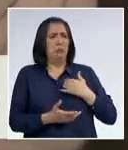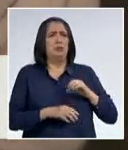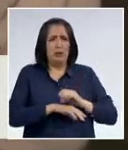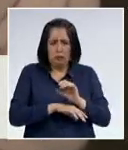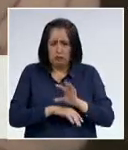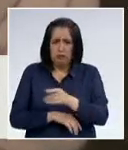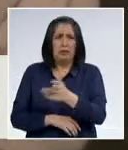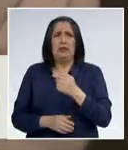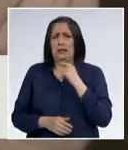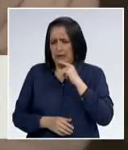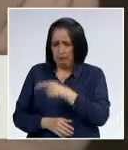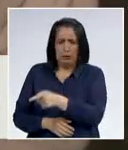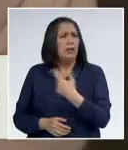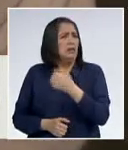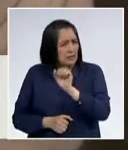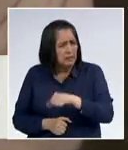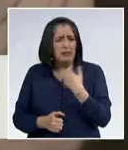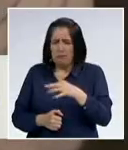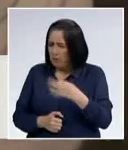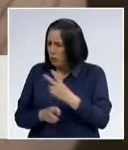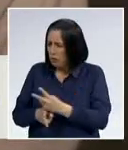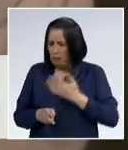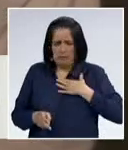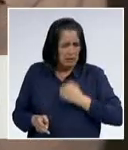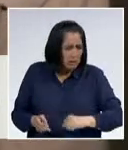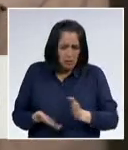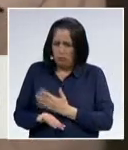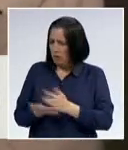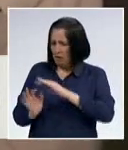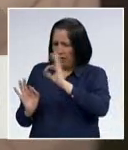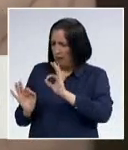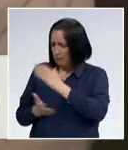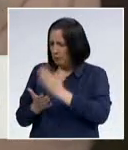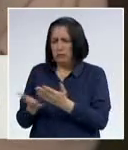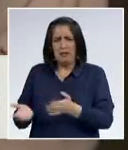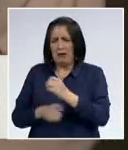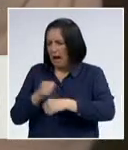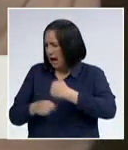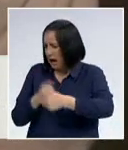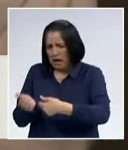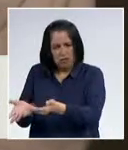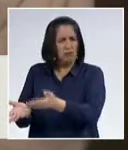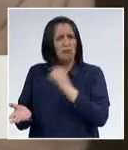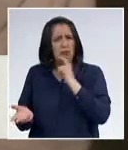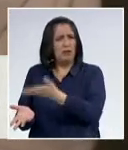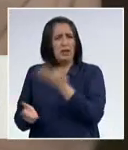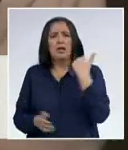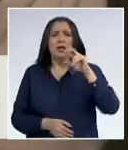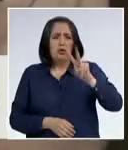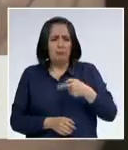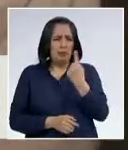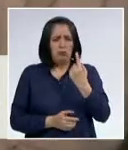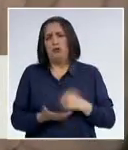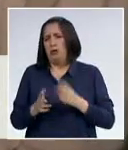esa señora porque esa señora siempre los ha cuidado a mí, todos mis hijos. Nunca he tenido ese problema, años. Desde el 2001 la ha cuidado